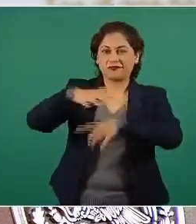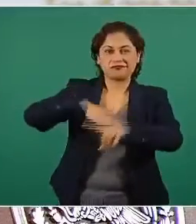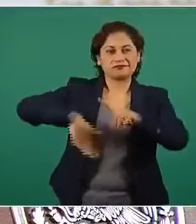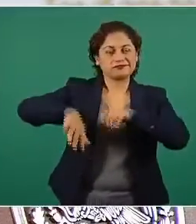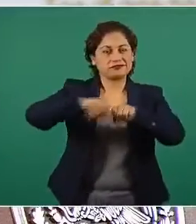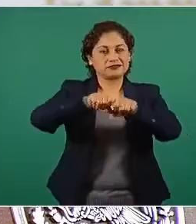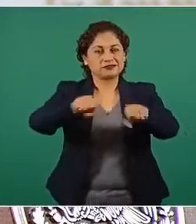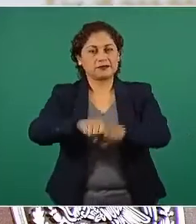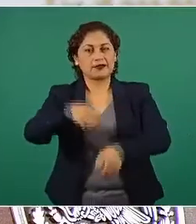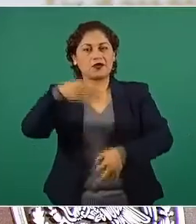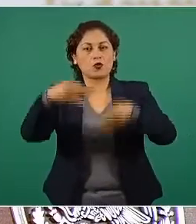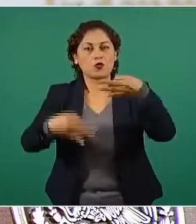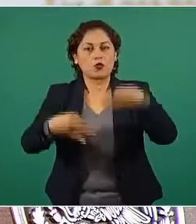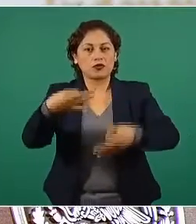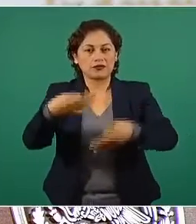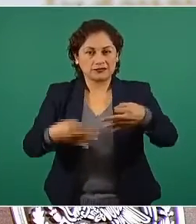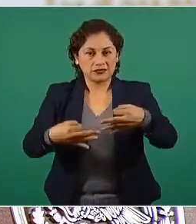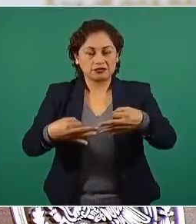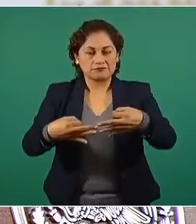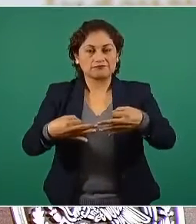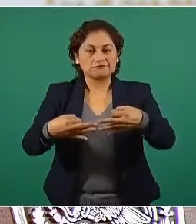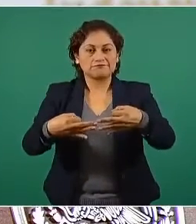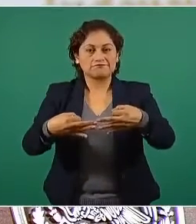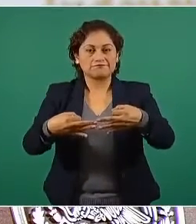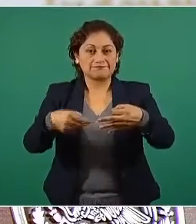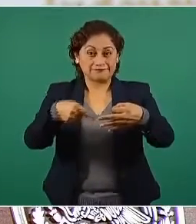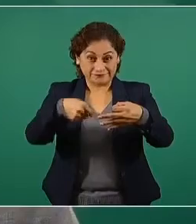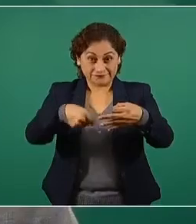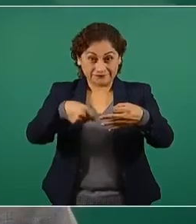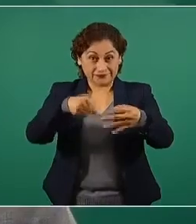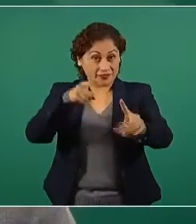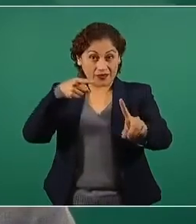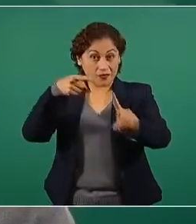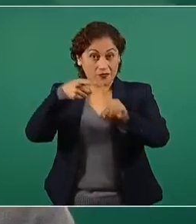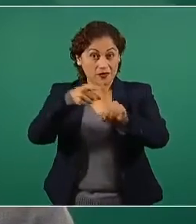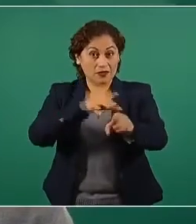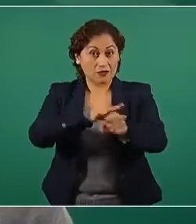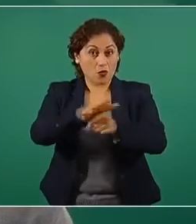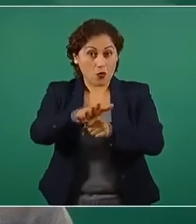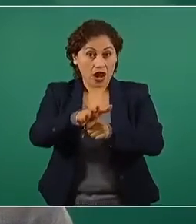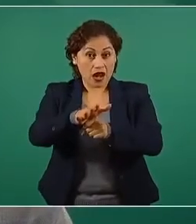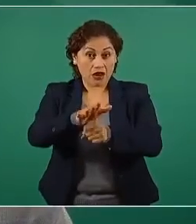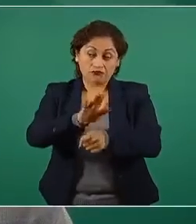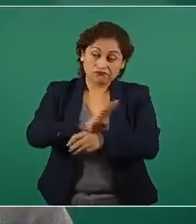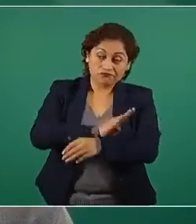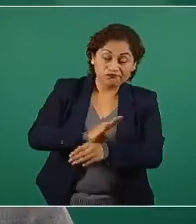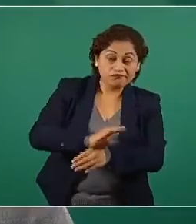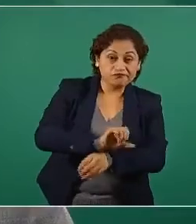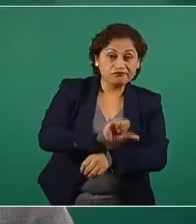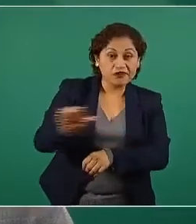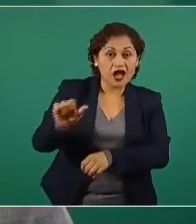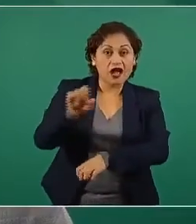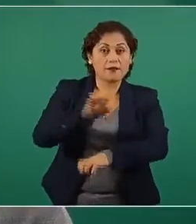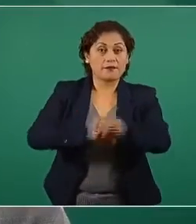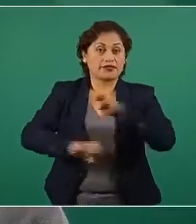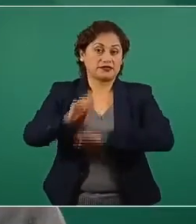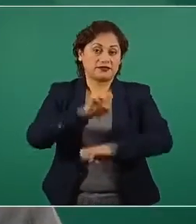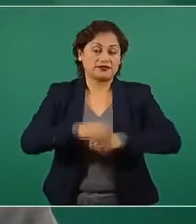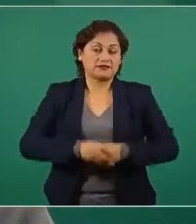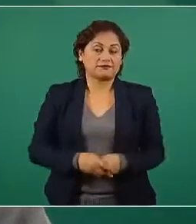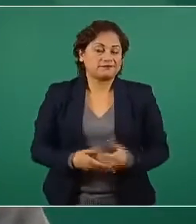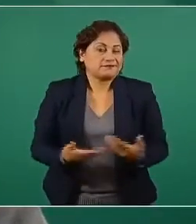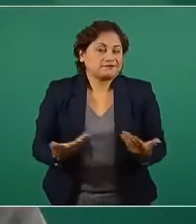judicial está construido para favorecer a las empresas. Es